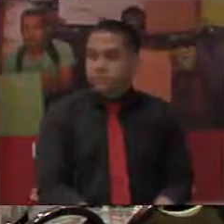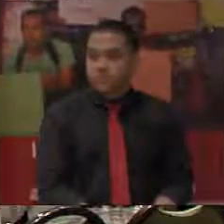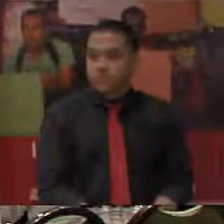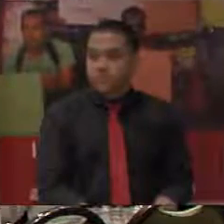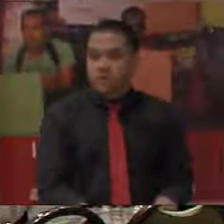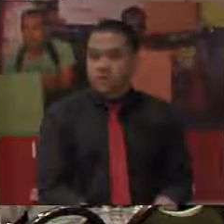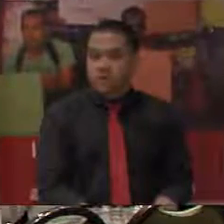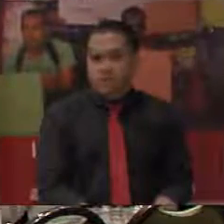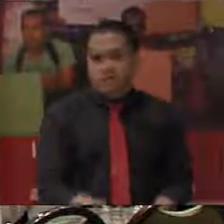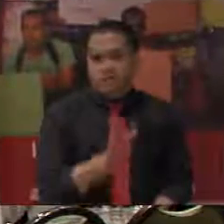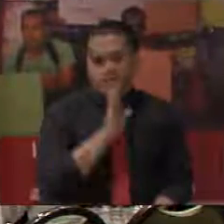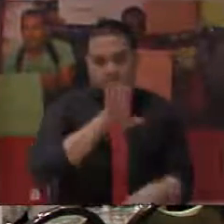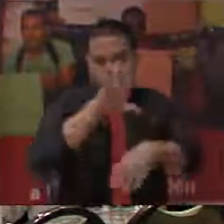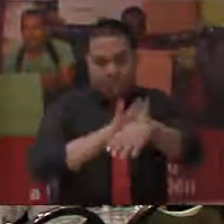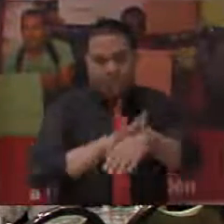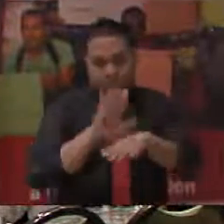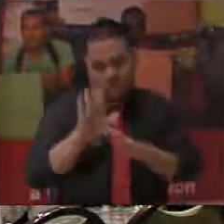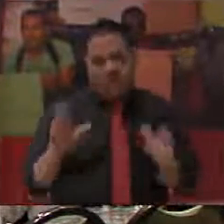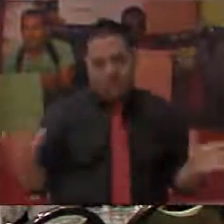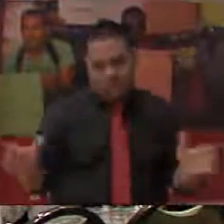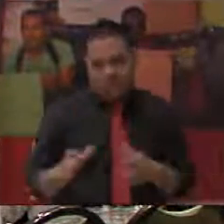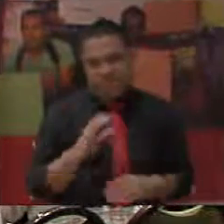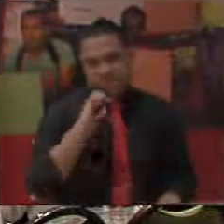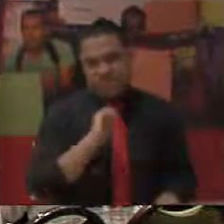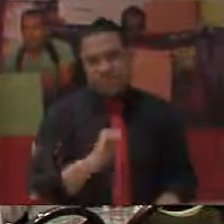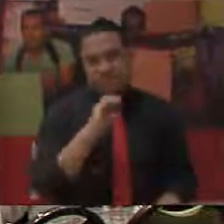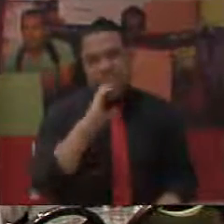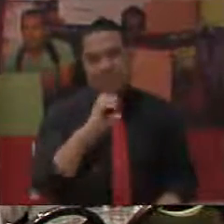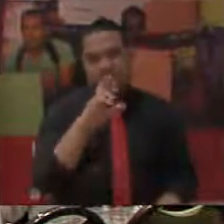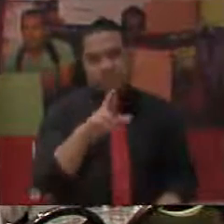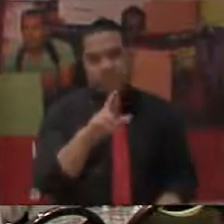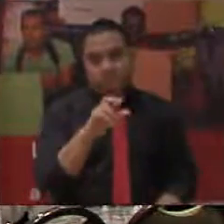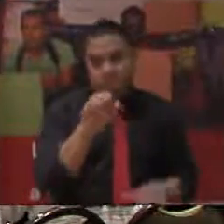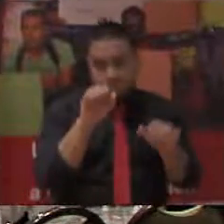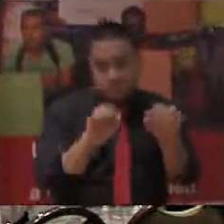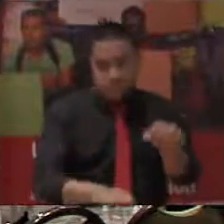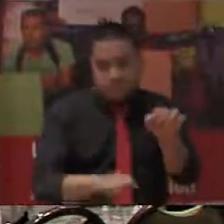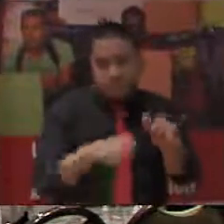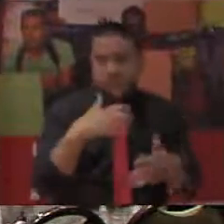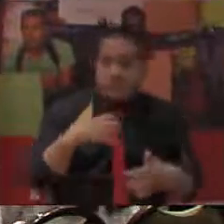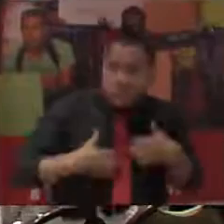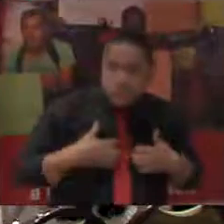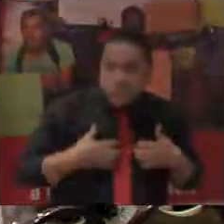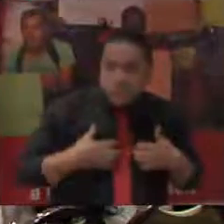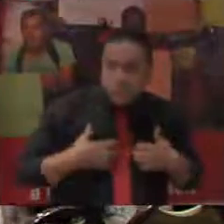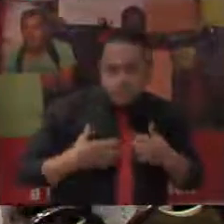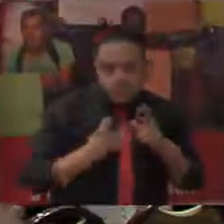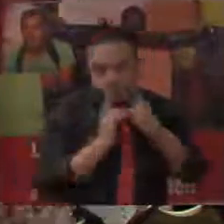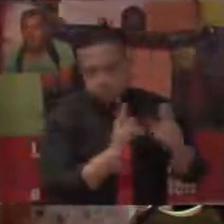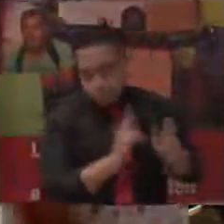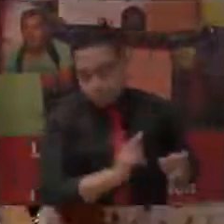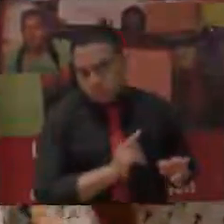Bueno, vamos a llamar al director de la agencia para que pueda responder sus inquietudes.